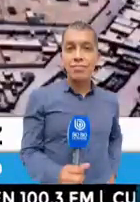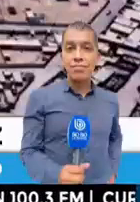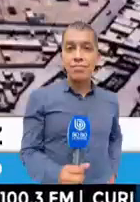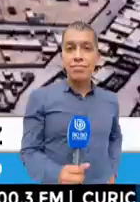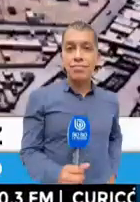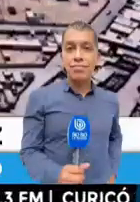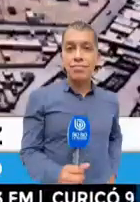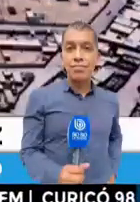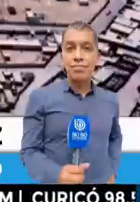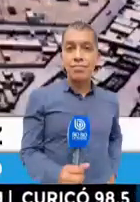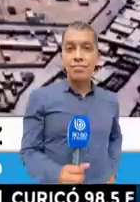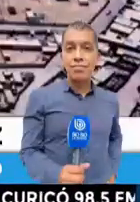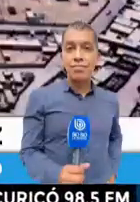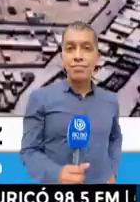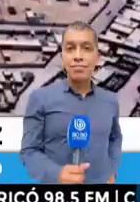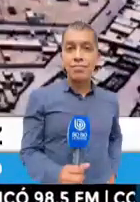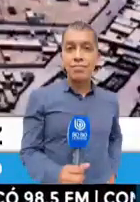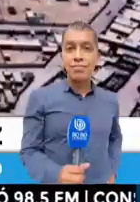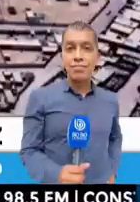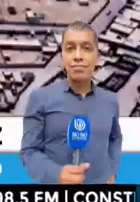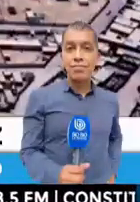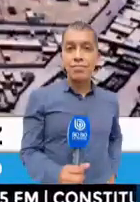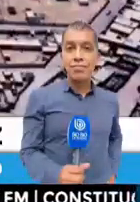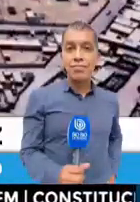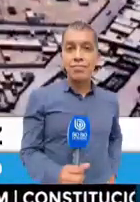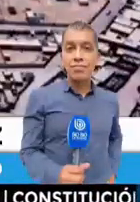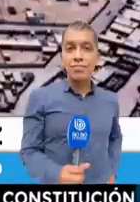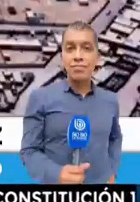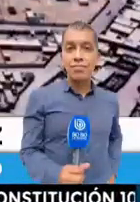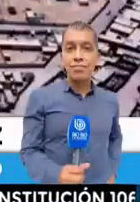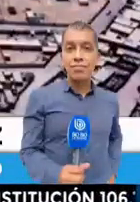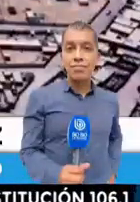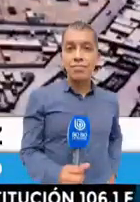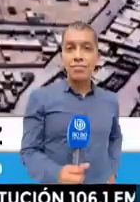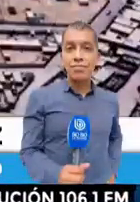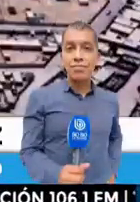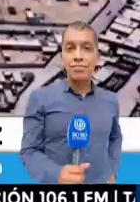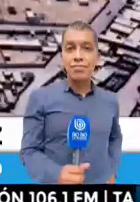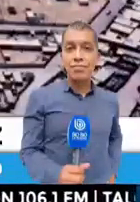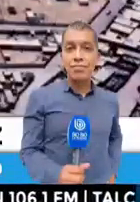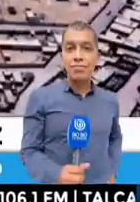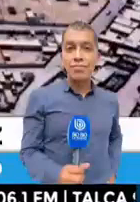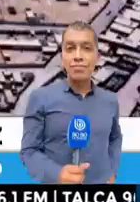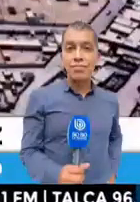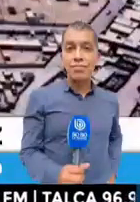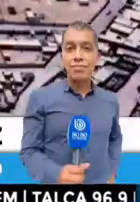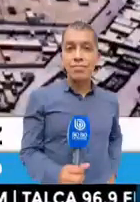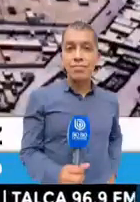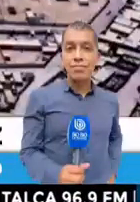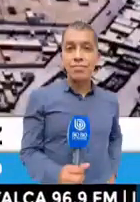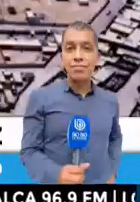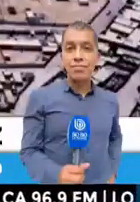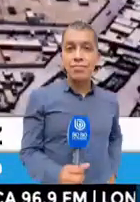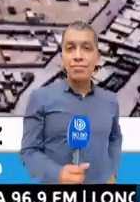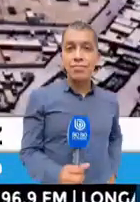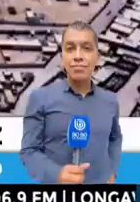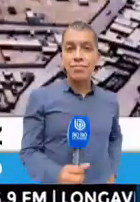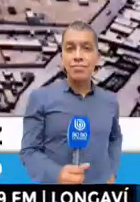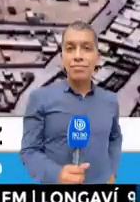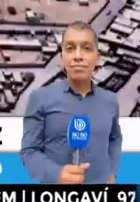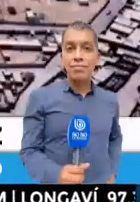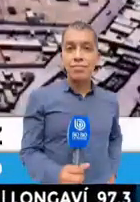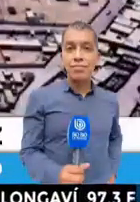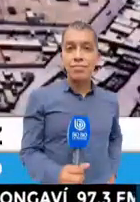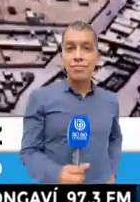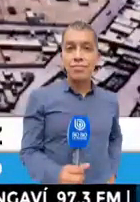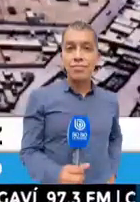del país, o las radiopatrullas y furgones tampoco tienen cámaras que puedan ser medios probatorios. La comuna de Alto Hospicio tampoco tiene cámaras